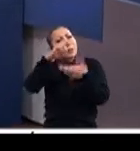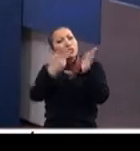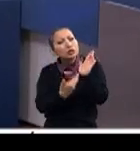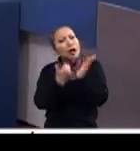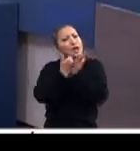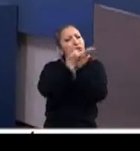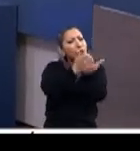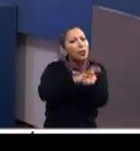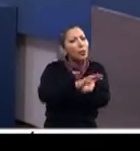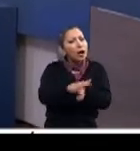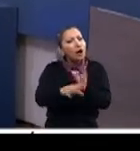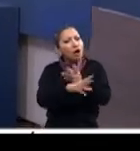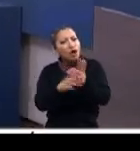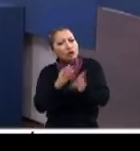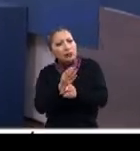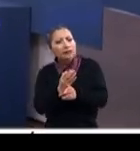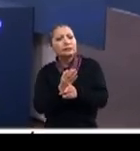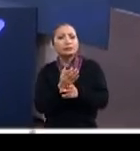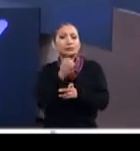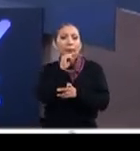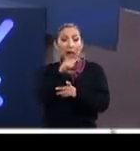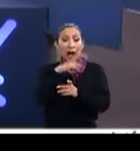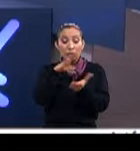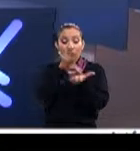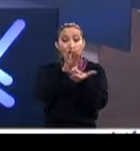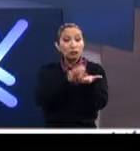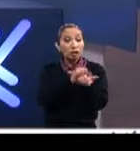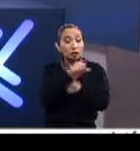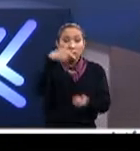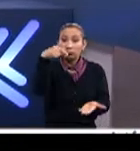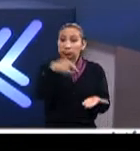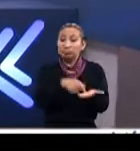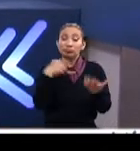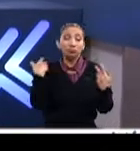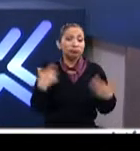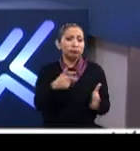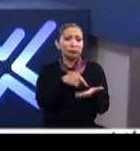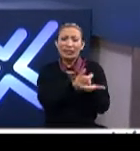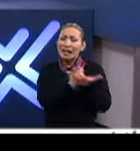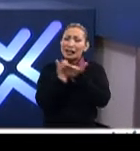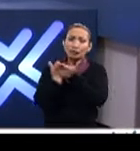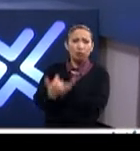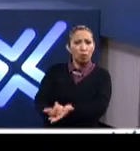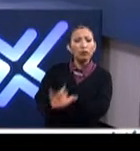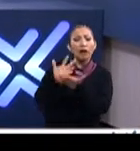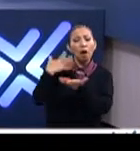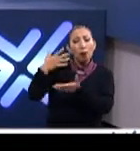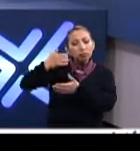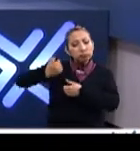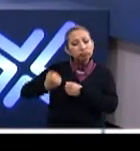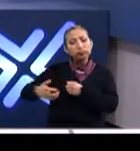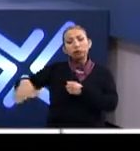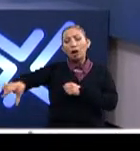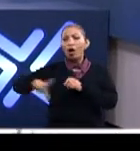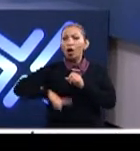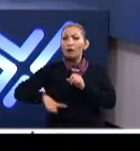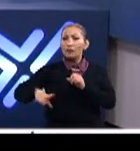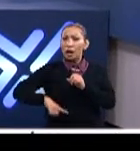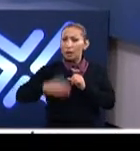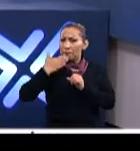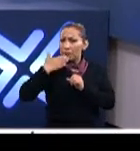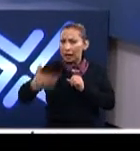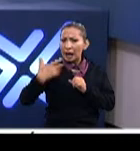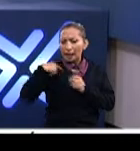revolución. Desde luego tenemos ahí una constitución que fue la que pues, permitió regir a este México que se